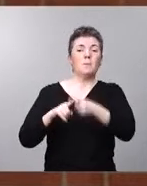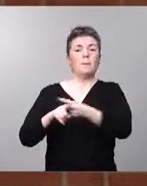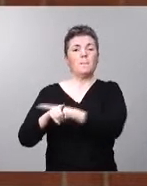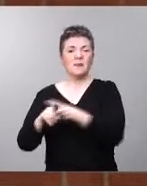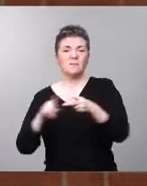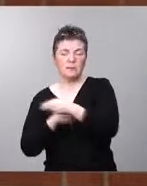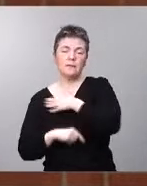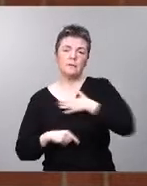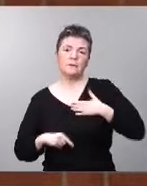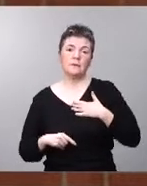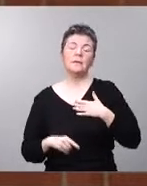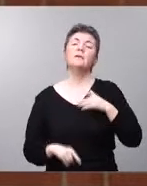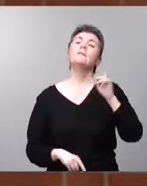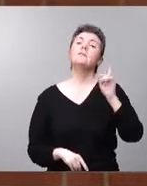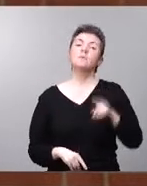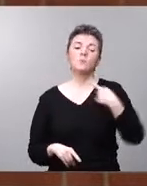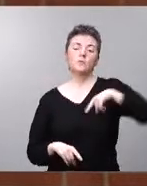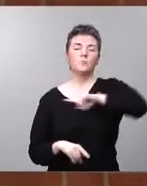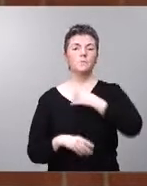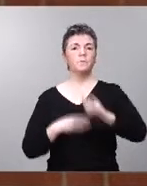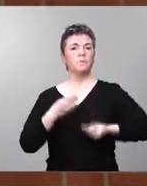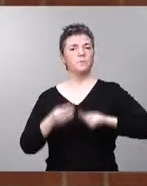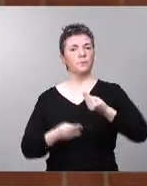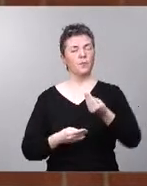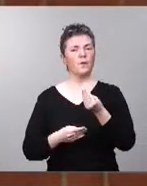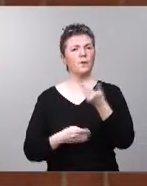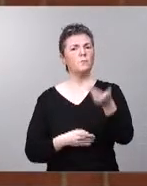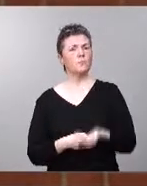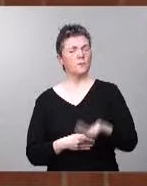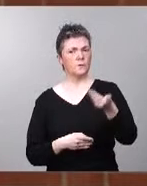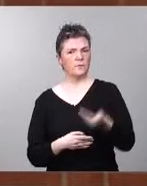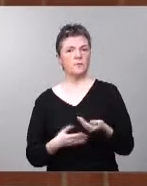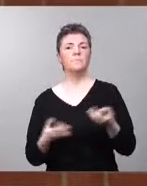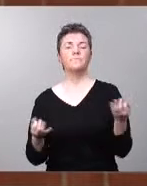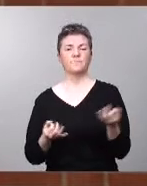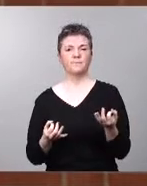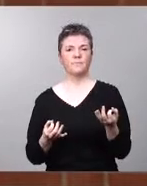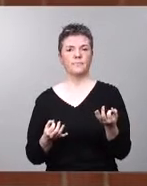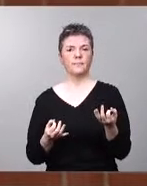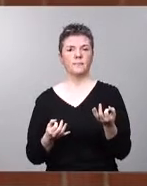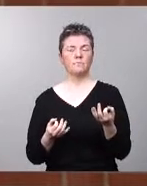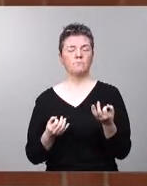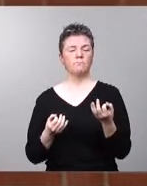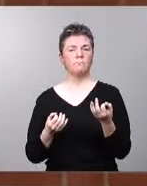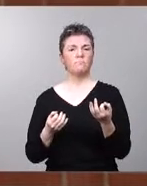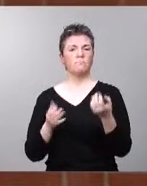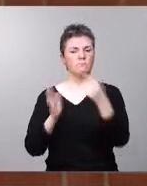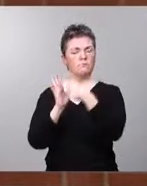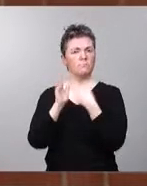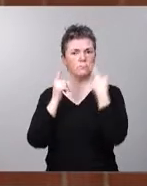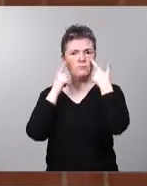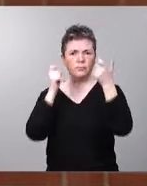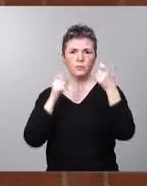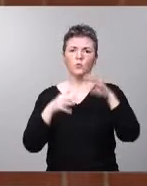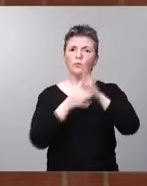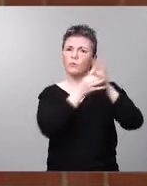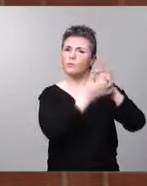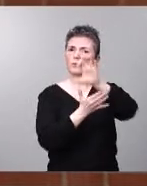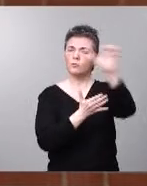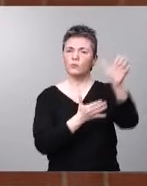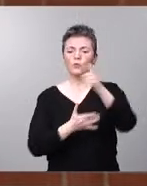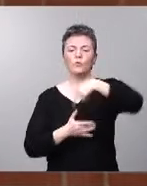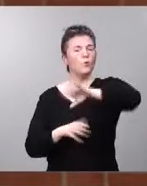a la vez hemos hecho hemos hecho algo importante y es recalcar que junto con toda europa no aceptaríamos nunca